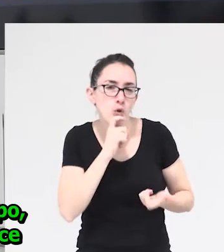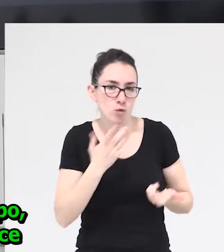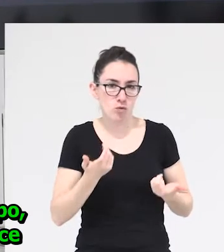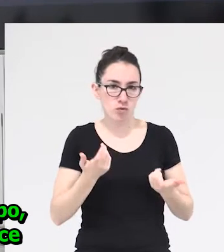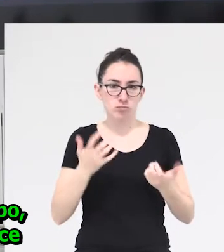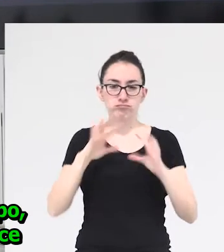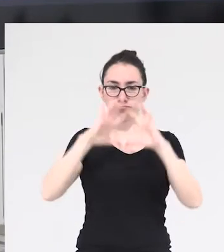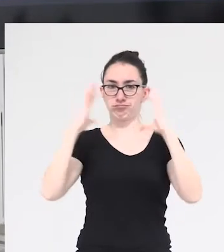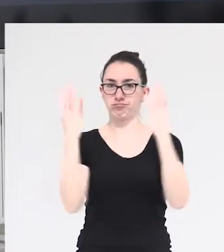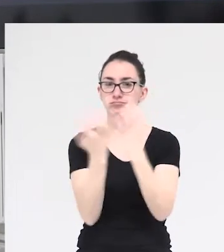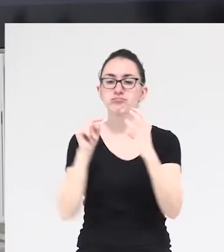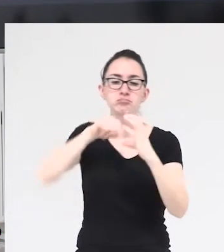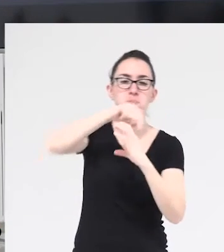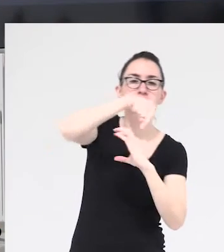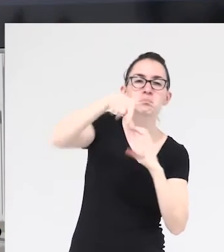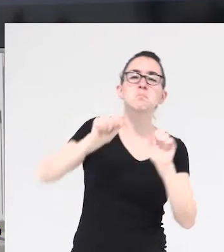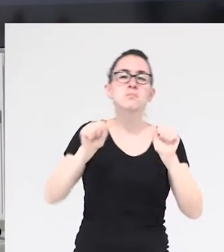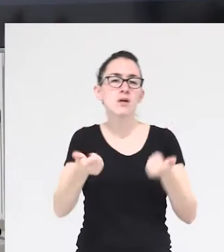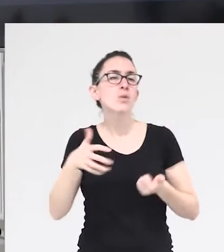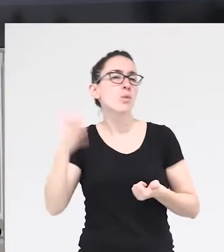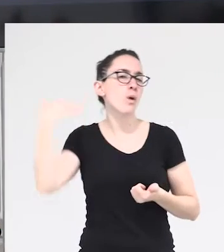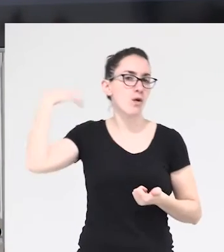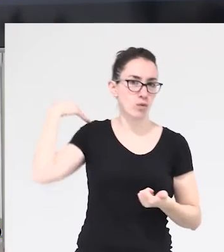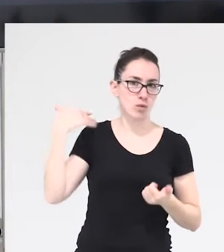latitudes también se produce?